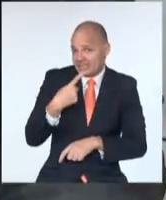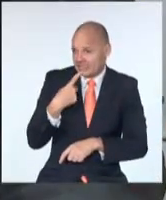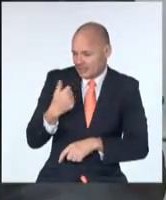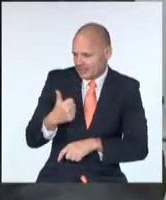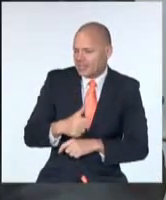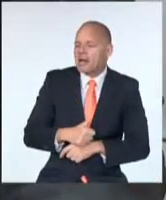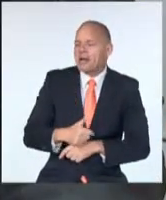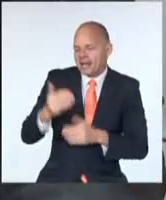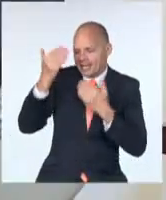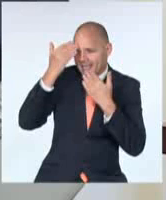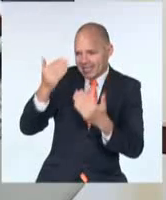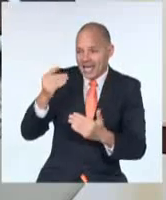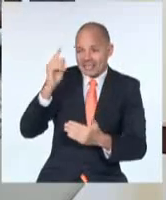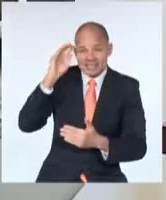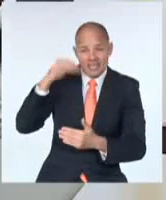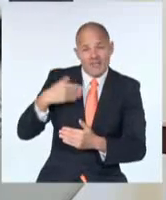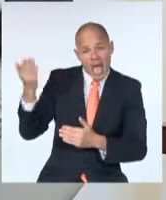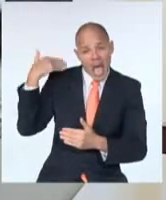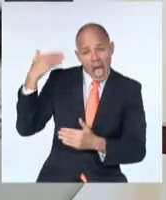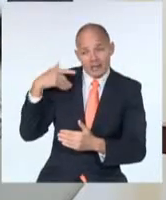la independencia de su país.